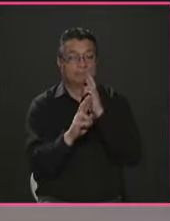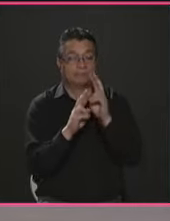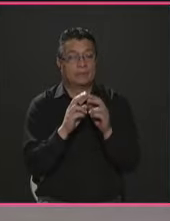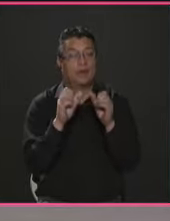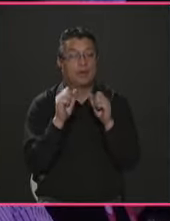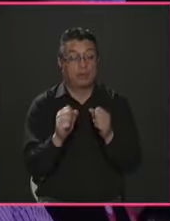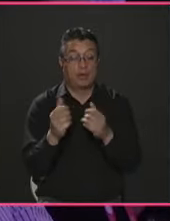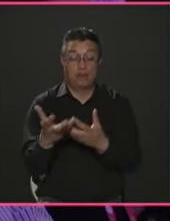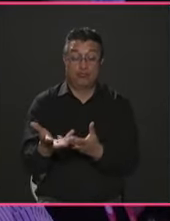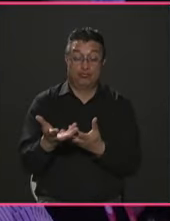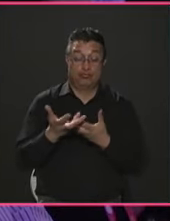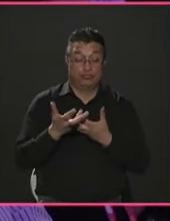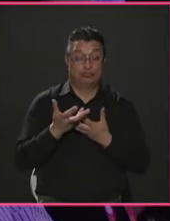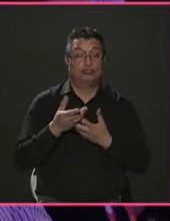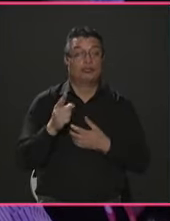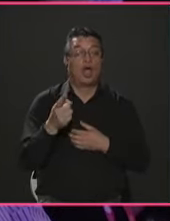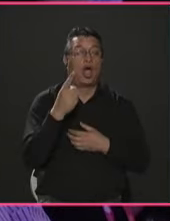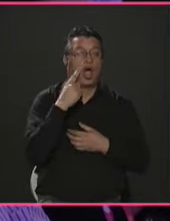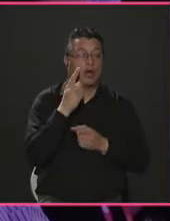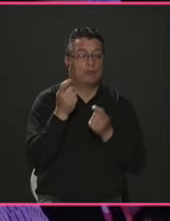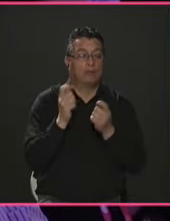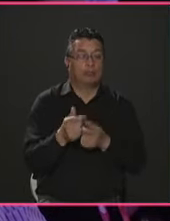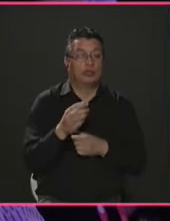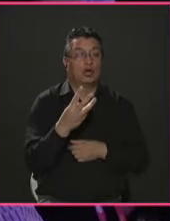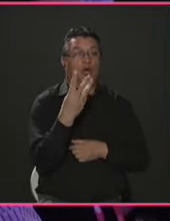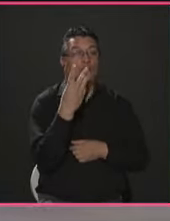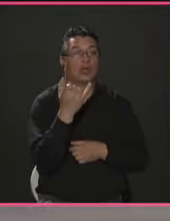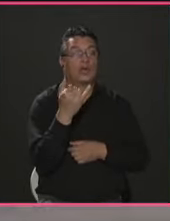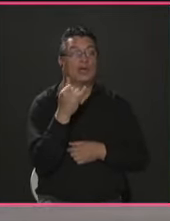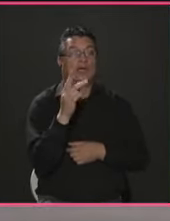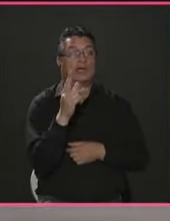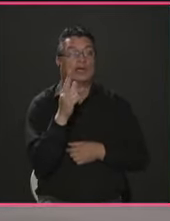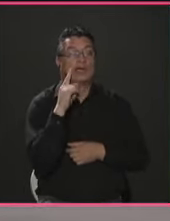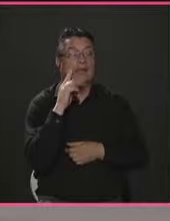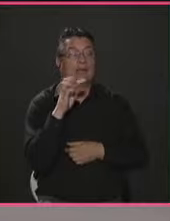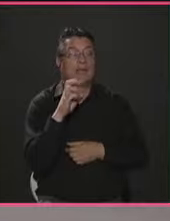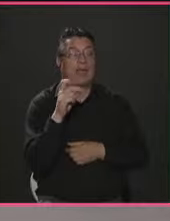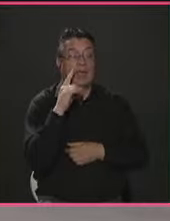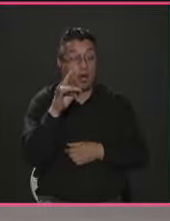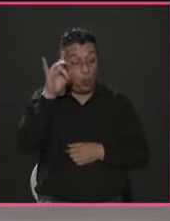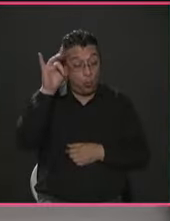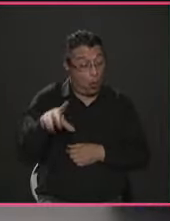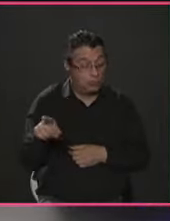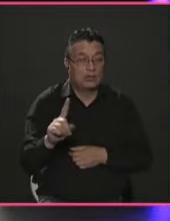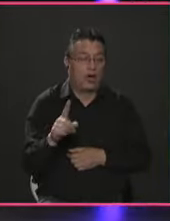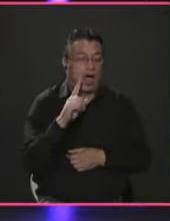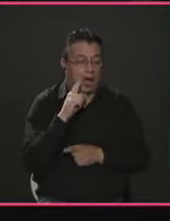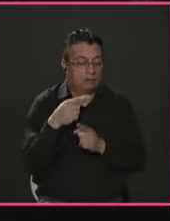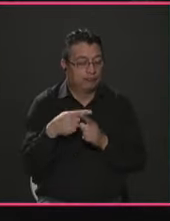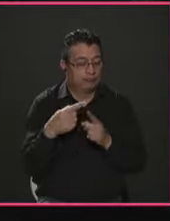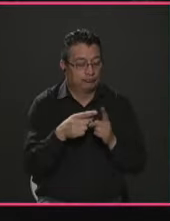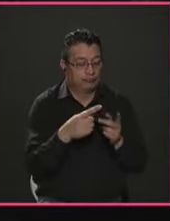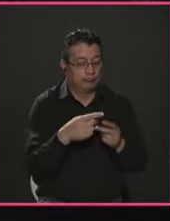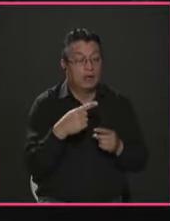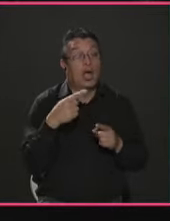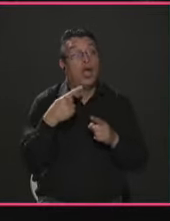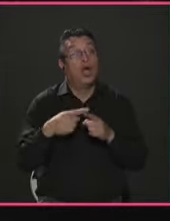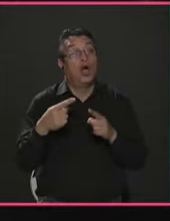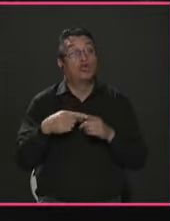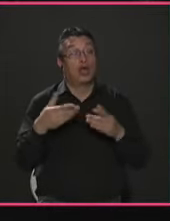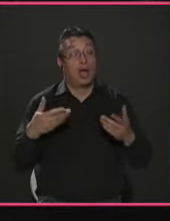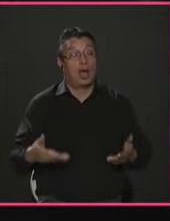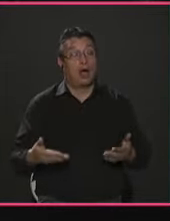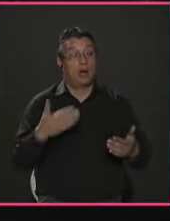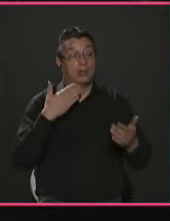podría sacar de fuentes de conocimiento Wikipedia es una de ellas no estoy diciendo que sea la la única y la otra que lo que estamos haciendo en